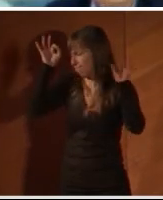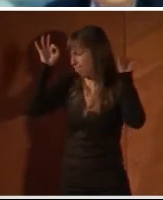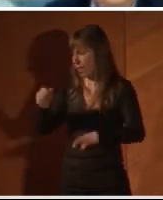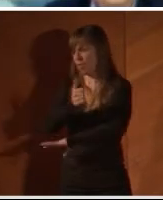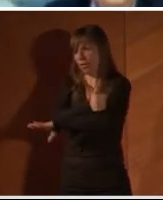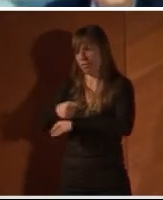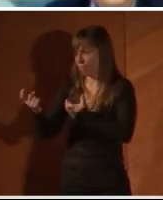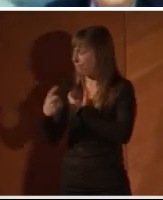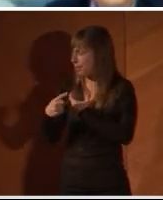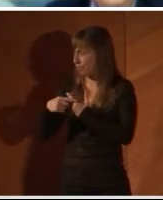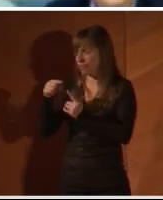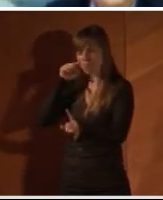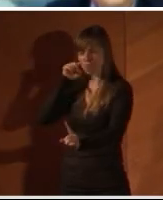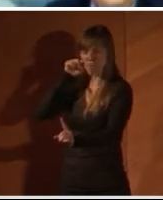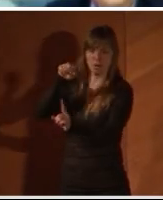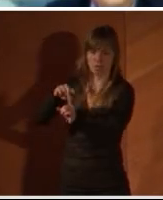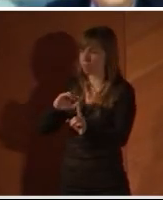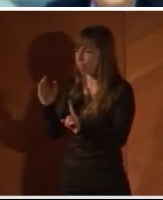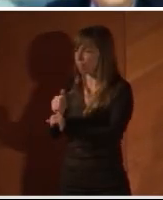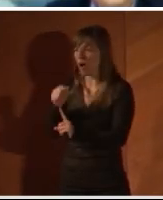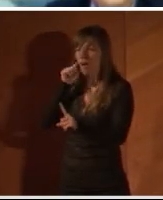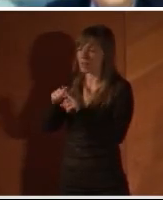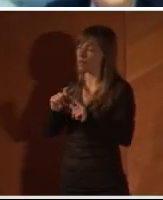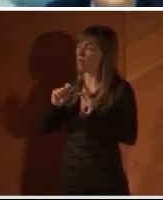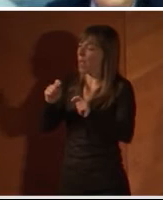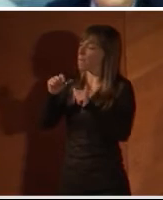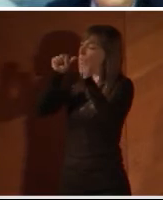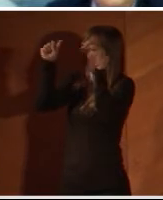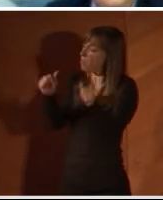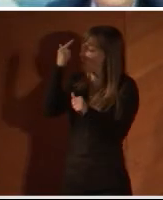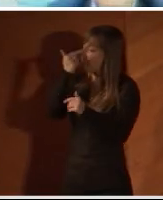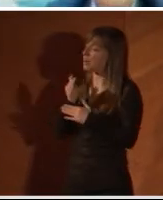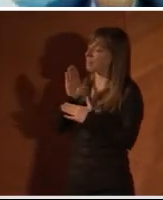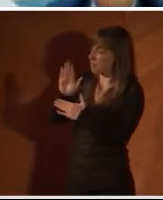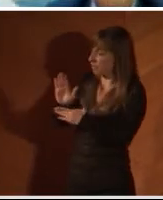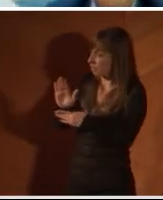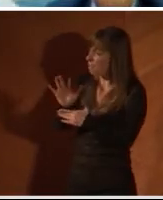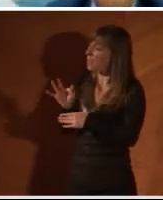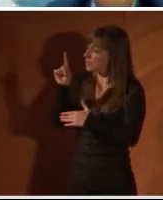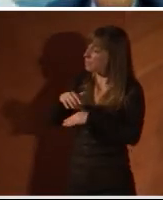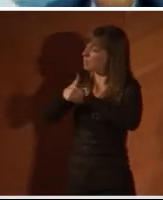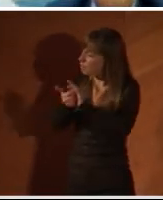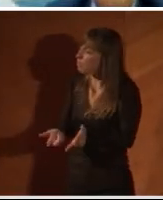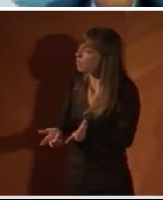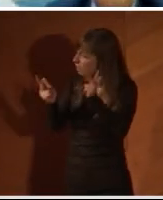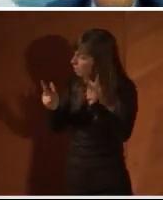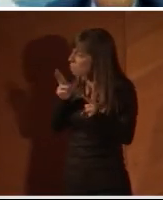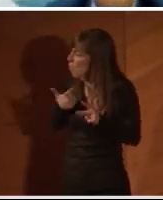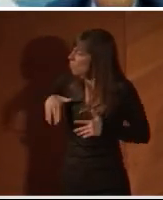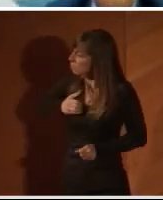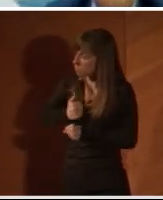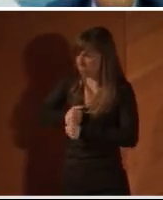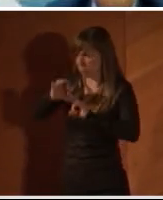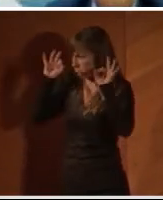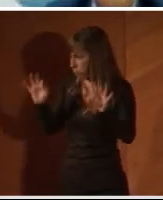ciudadana es el camino para contar con un modelo representativo, ¿no?, y democrático, que para eso es por lo que estamos aquí. Para nosotros es muy importante